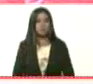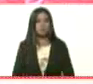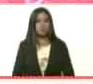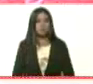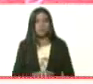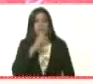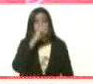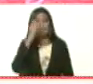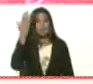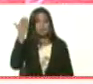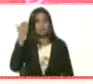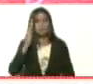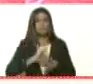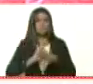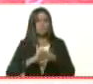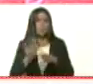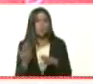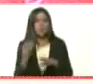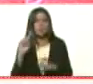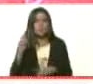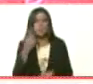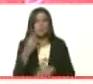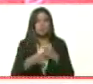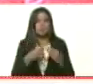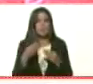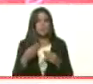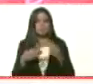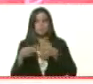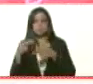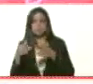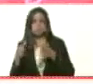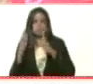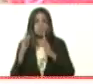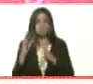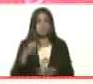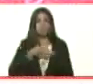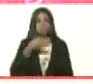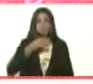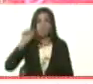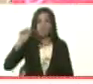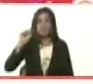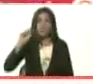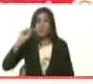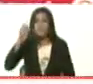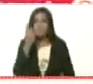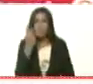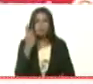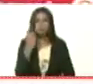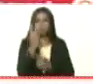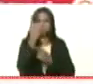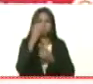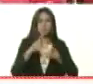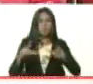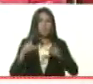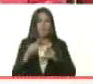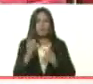desde el año pasado. ¿Y por qué? Si es la prioridad en los instrumentos de construcción del socialismo, Piñate.